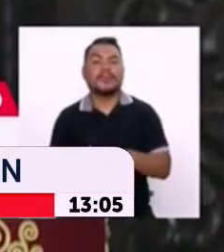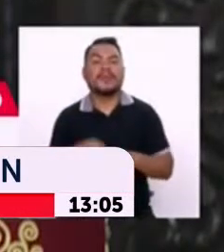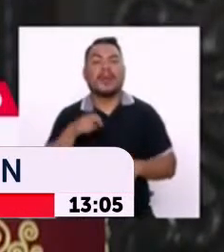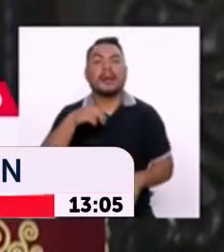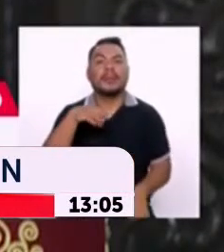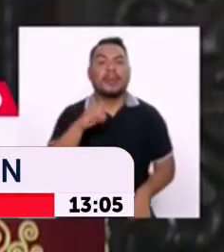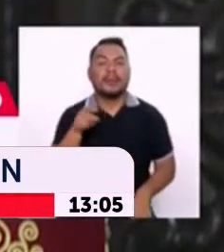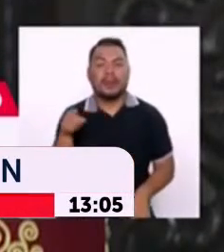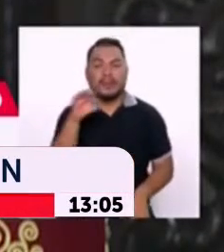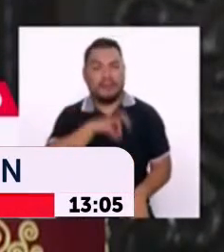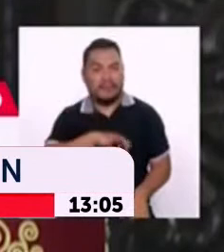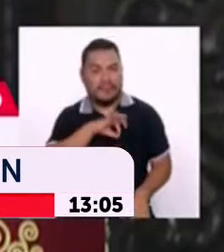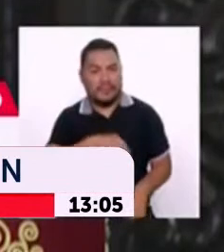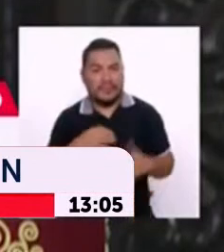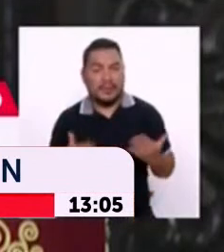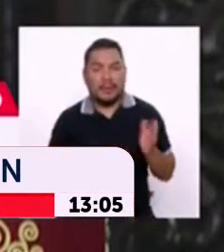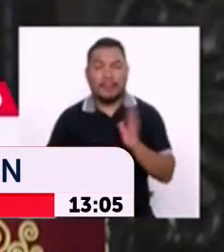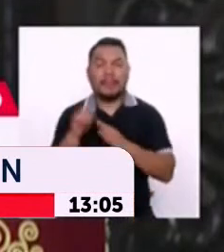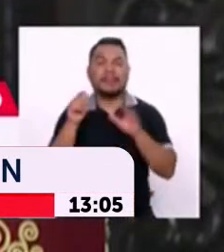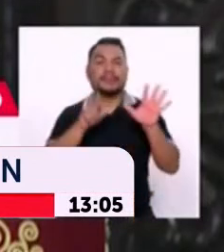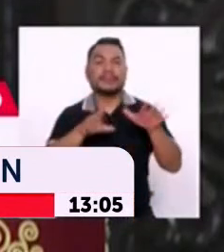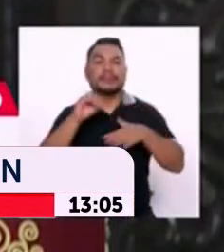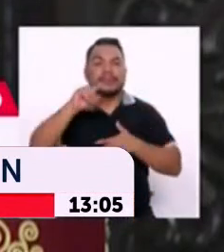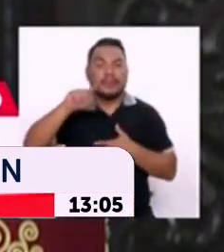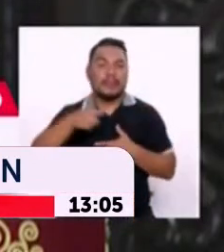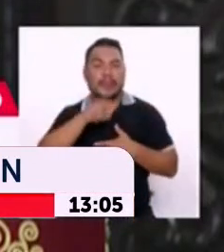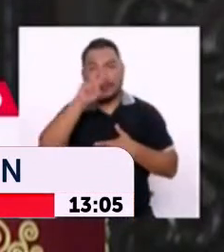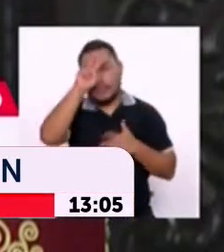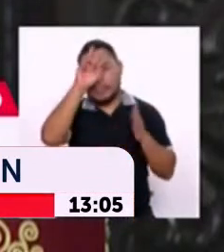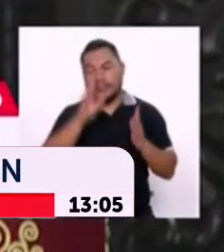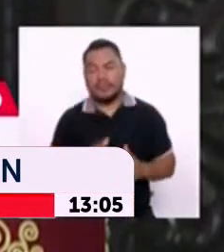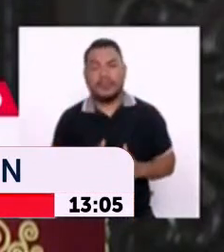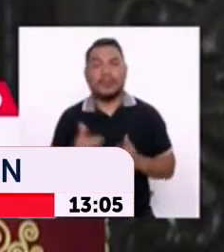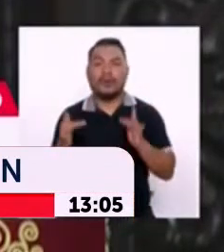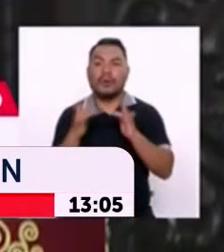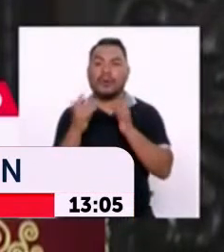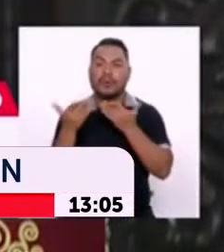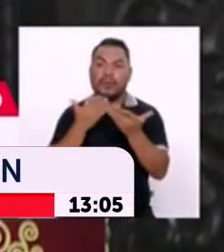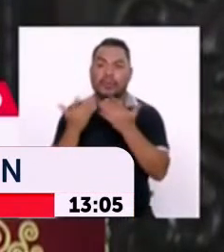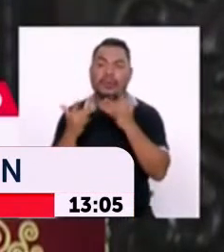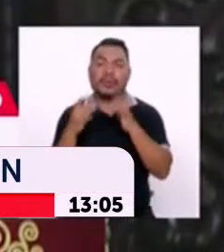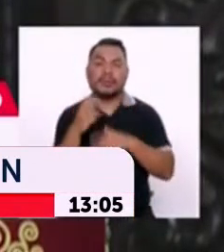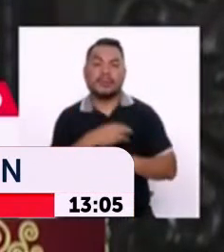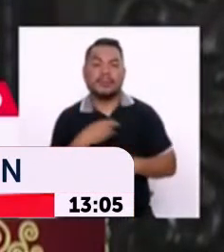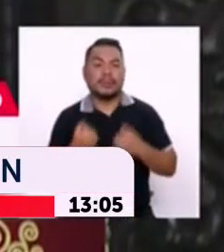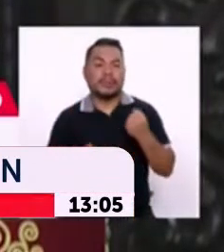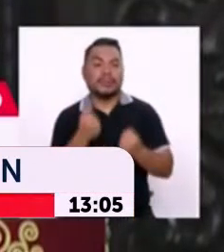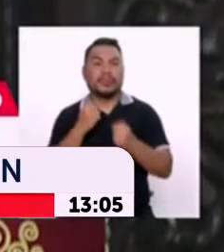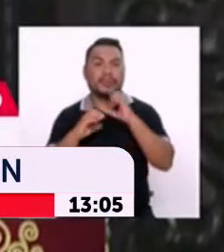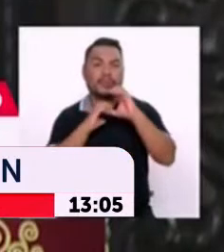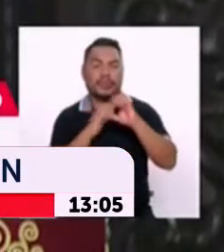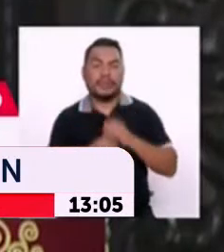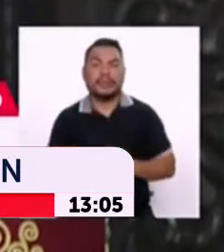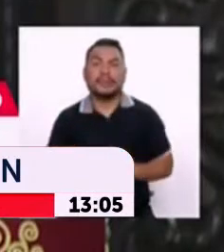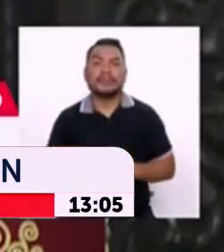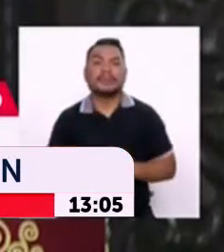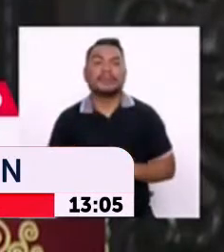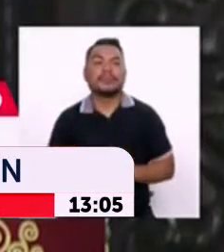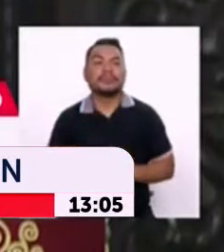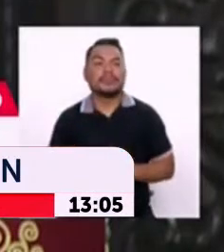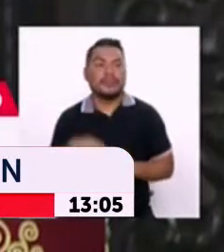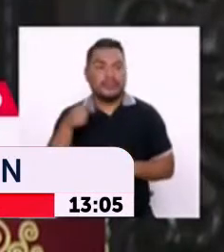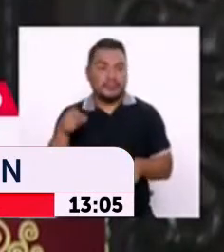y Pasco, en beneficio de más de 70.000 peruanos, en coordinación con el Ministerio de Transportes y